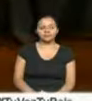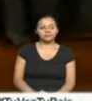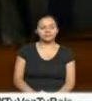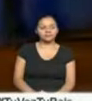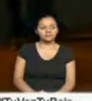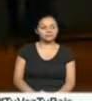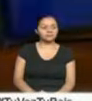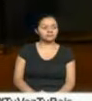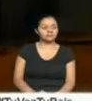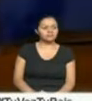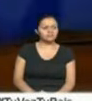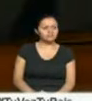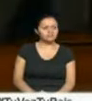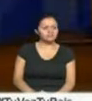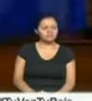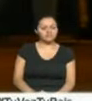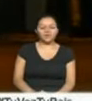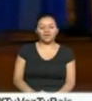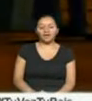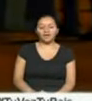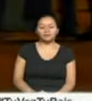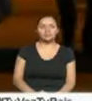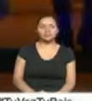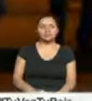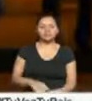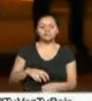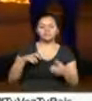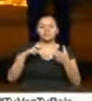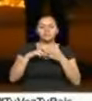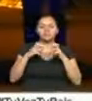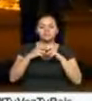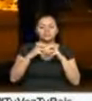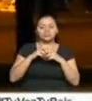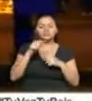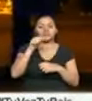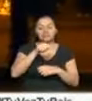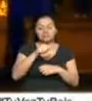El tunecino Anis Amri, presunto autor del atentado del lunes en